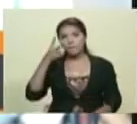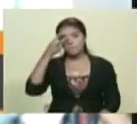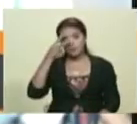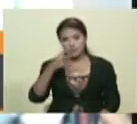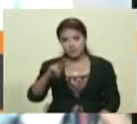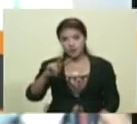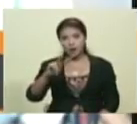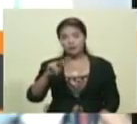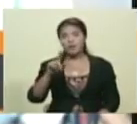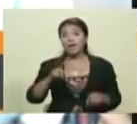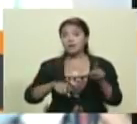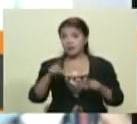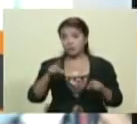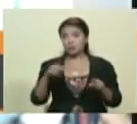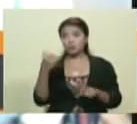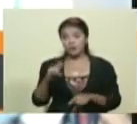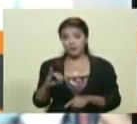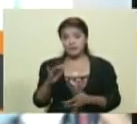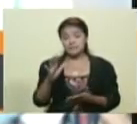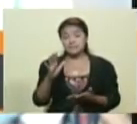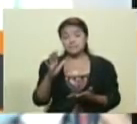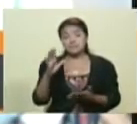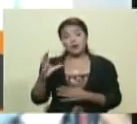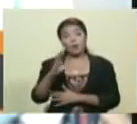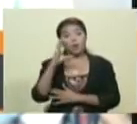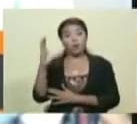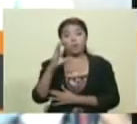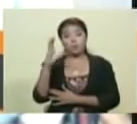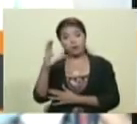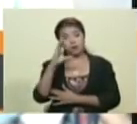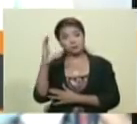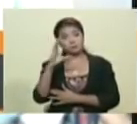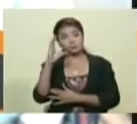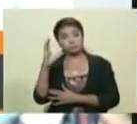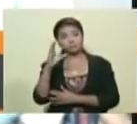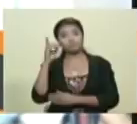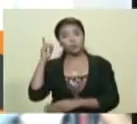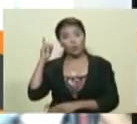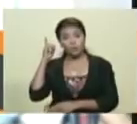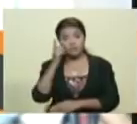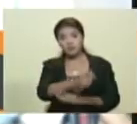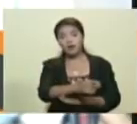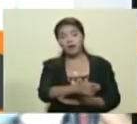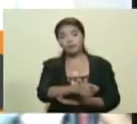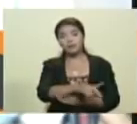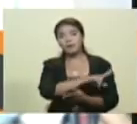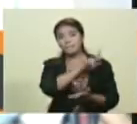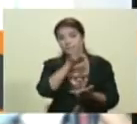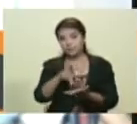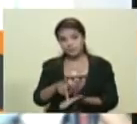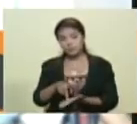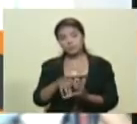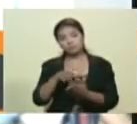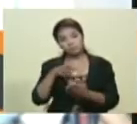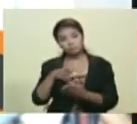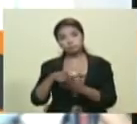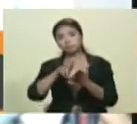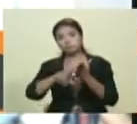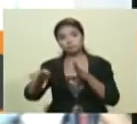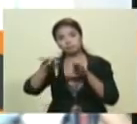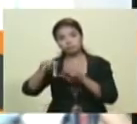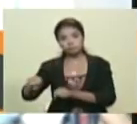muchos nos tememos que Colombia sería obligada a participar en